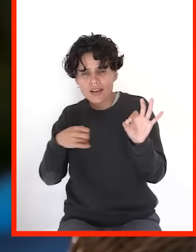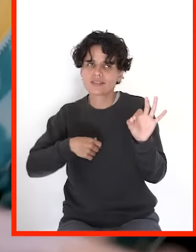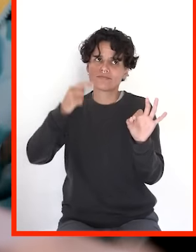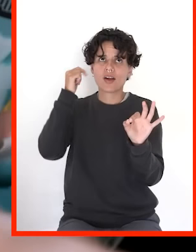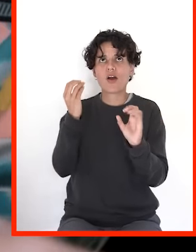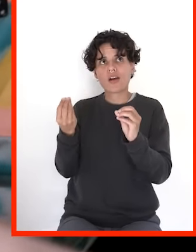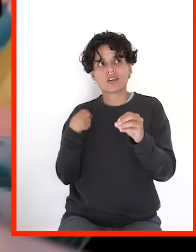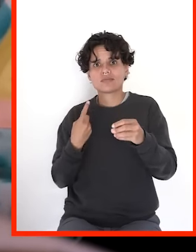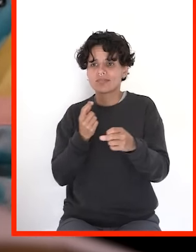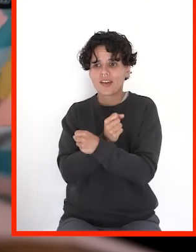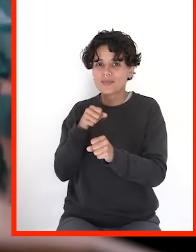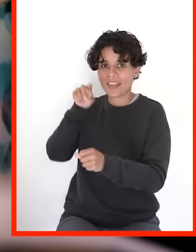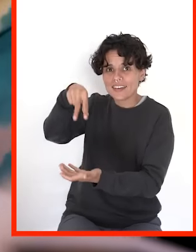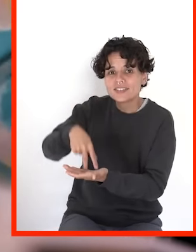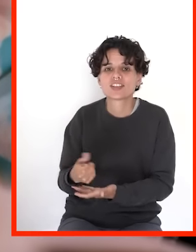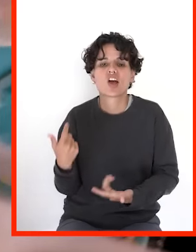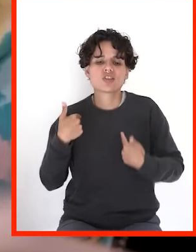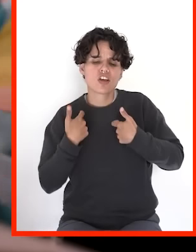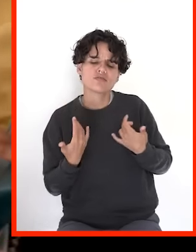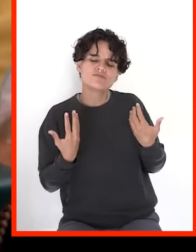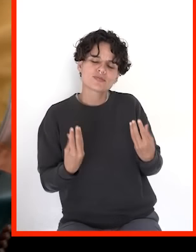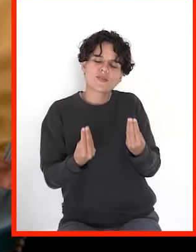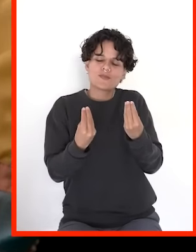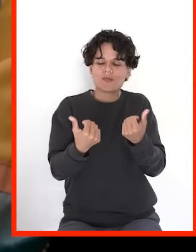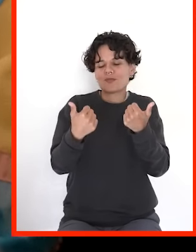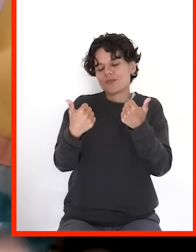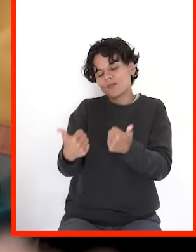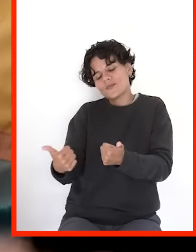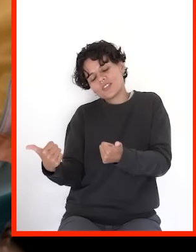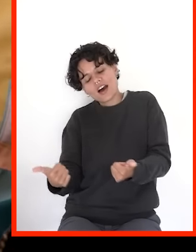esto. Sigo acá en el game.